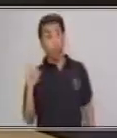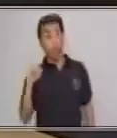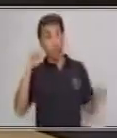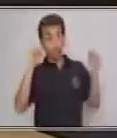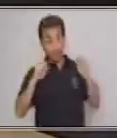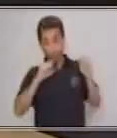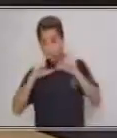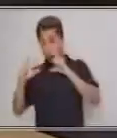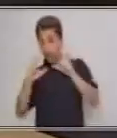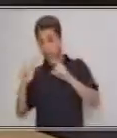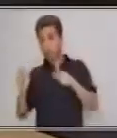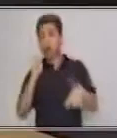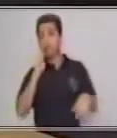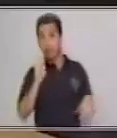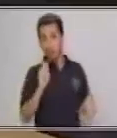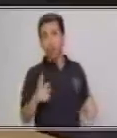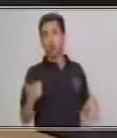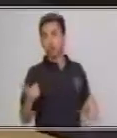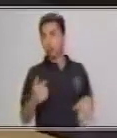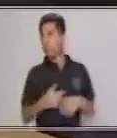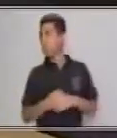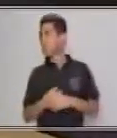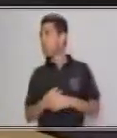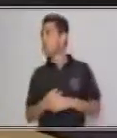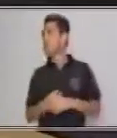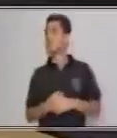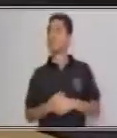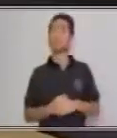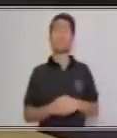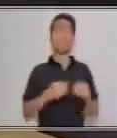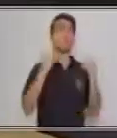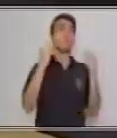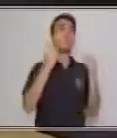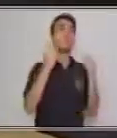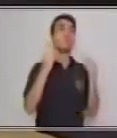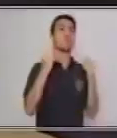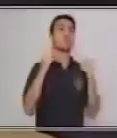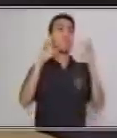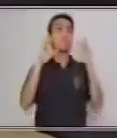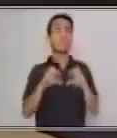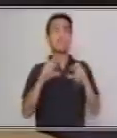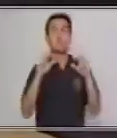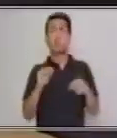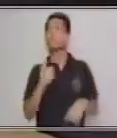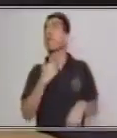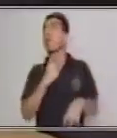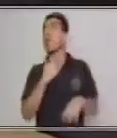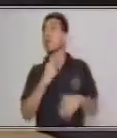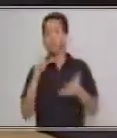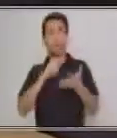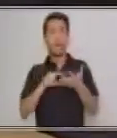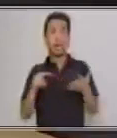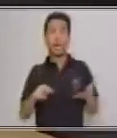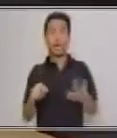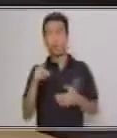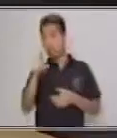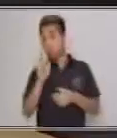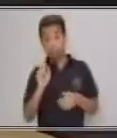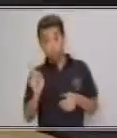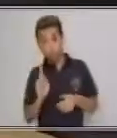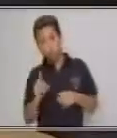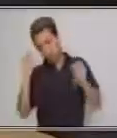Realmente, muchas de las personas les gusta leer y las que no, los invito realmente a leer todo lo que puedan. Es